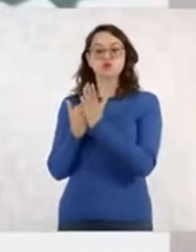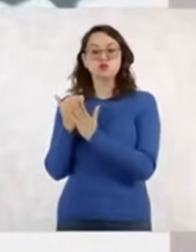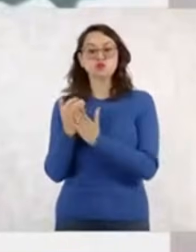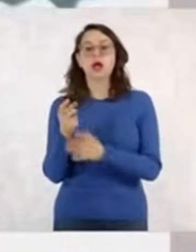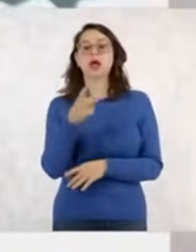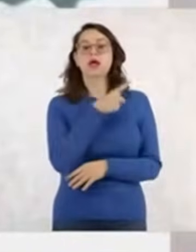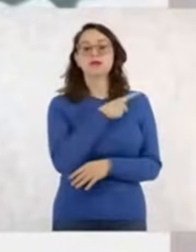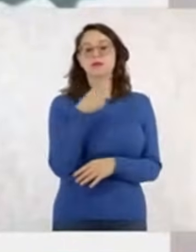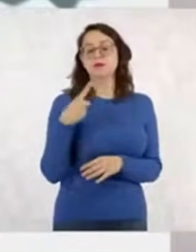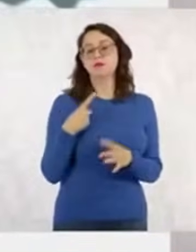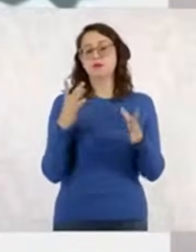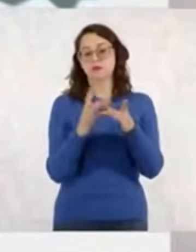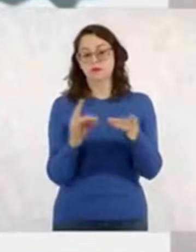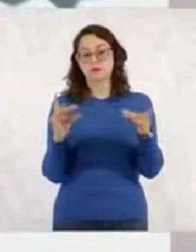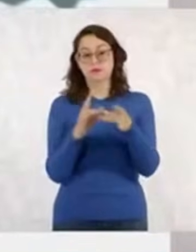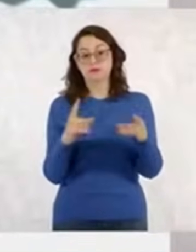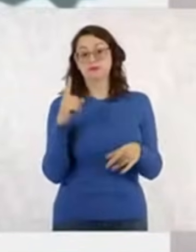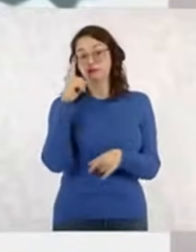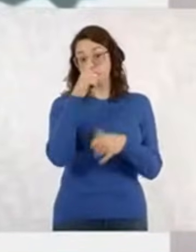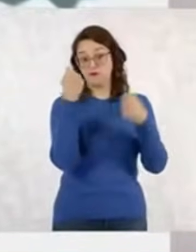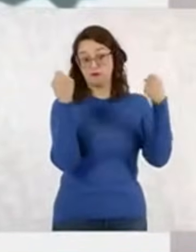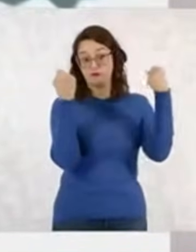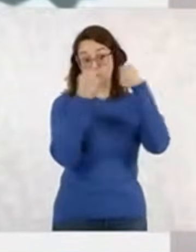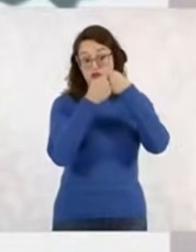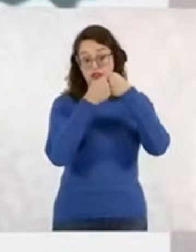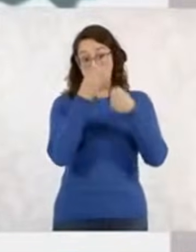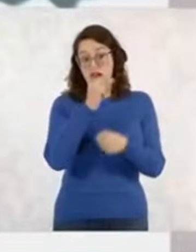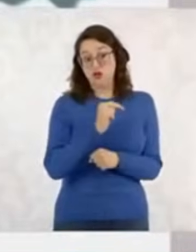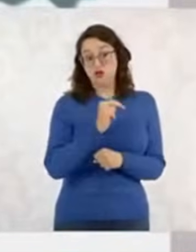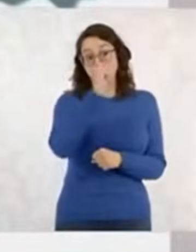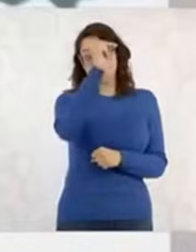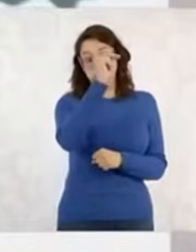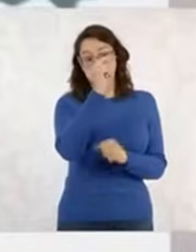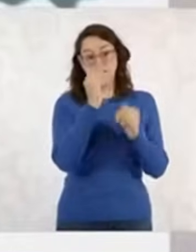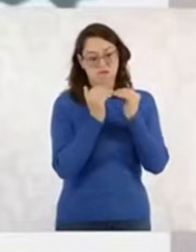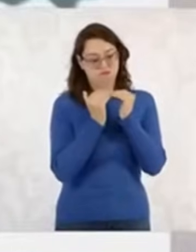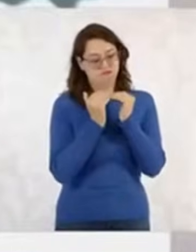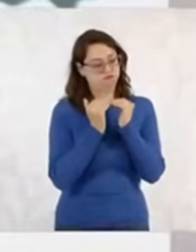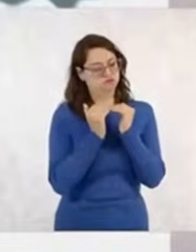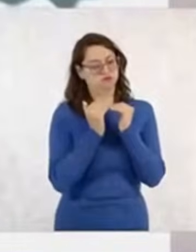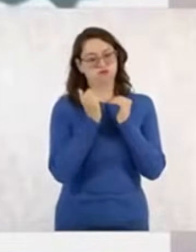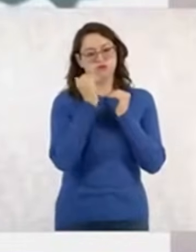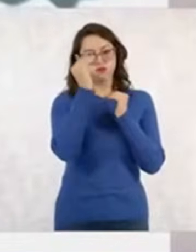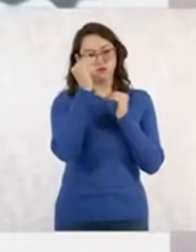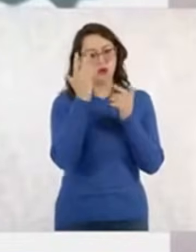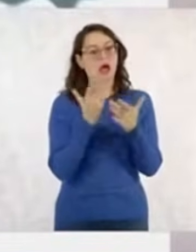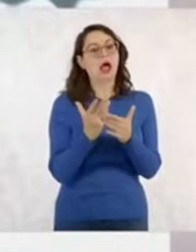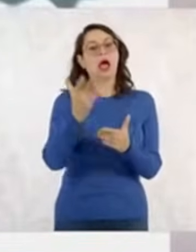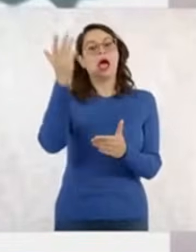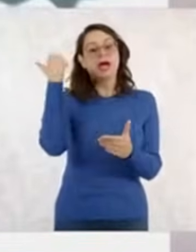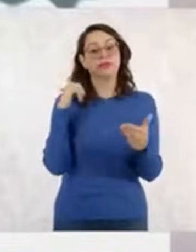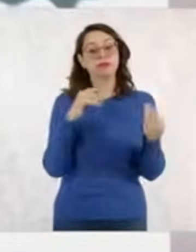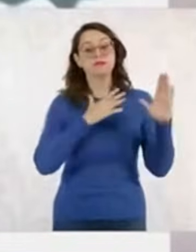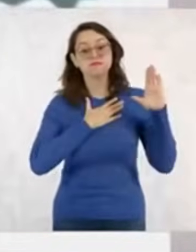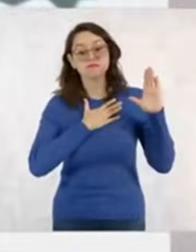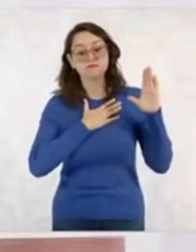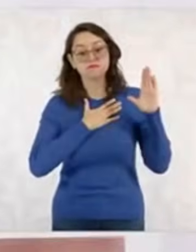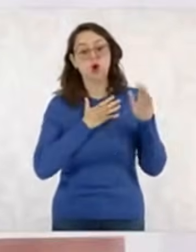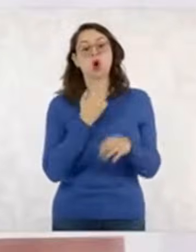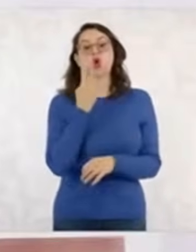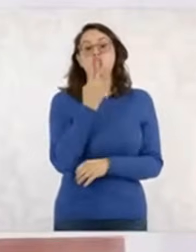este incremento en la frontera norte ya estamos dando cumplimiento a una parte del compromiso establecido de llegar a